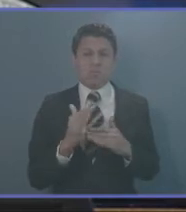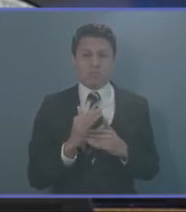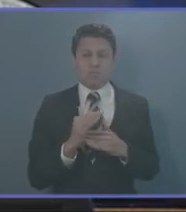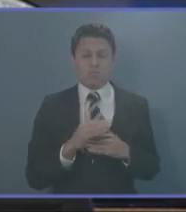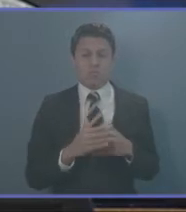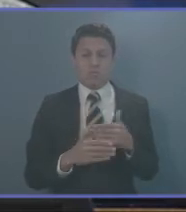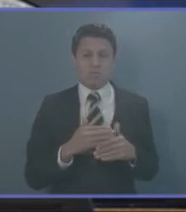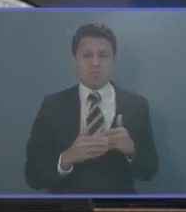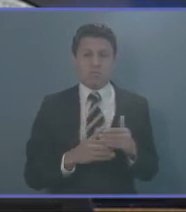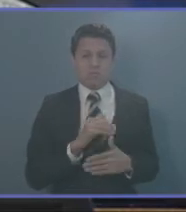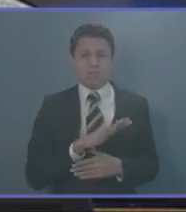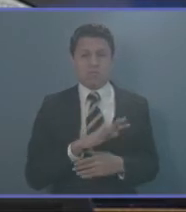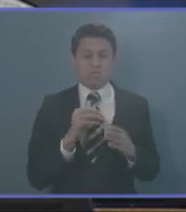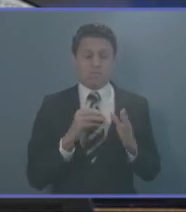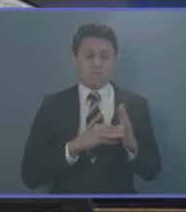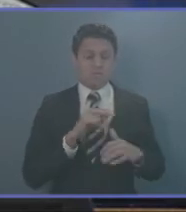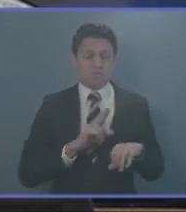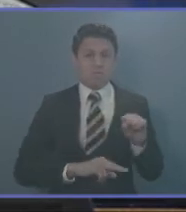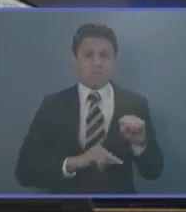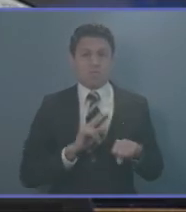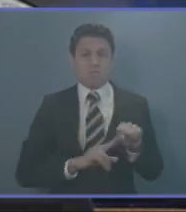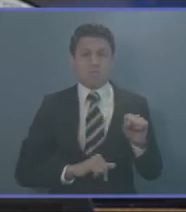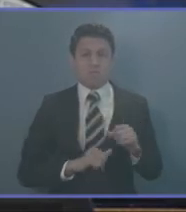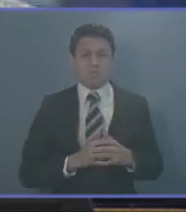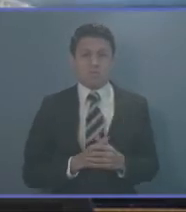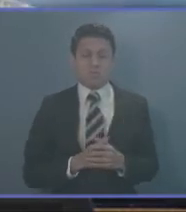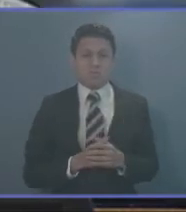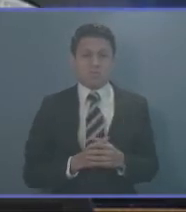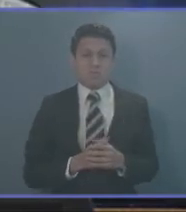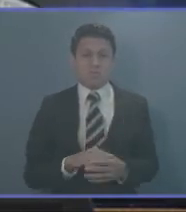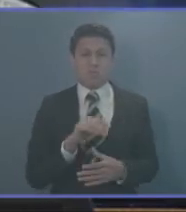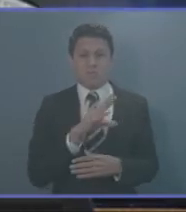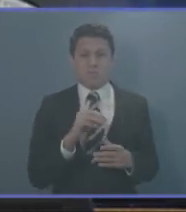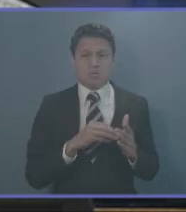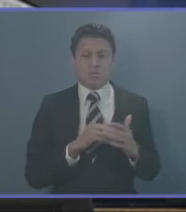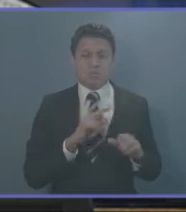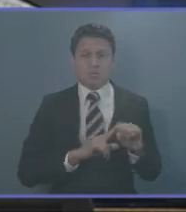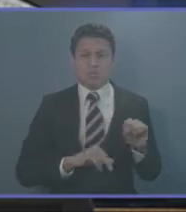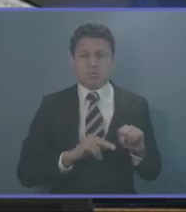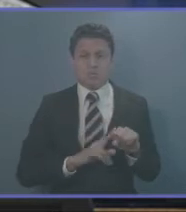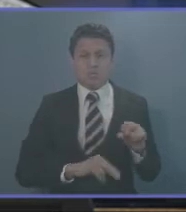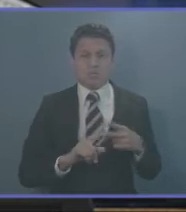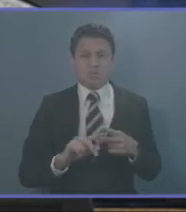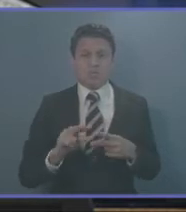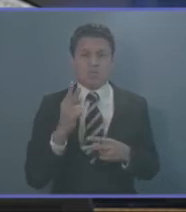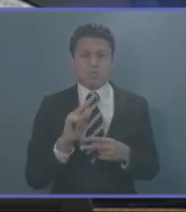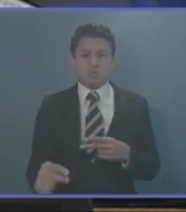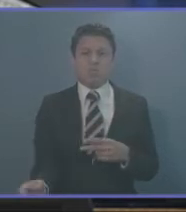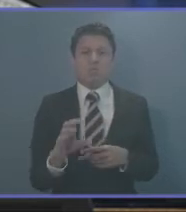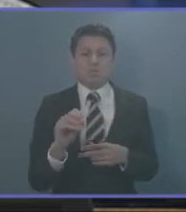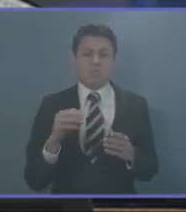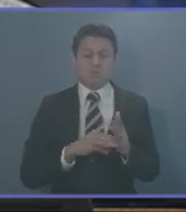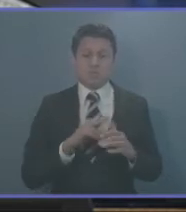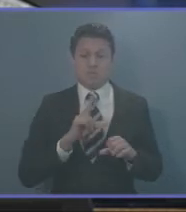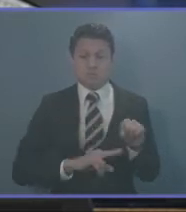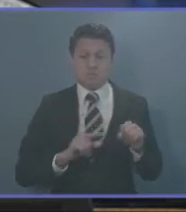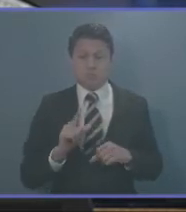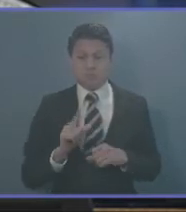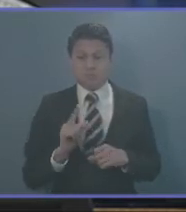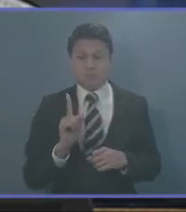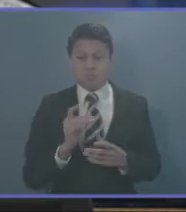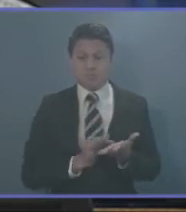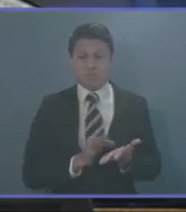sobre el exceso de $50,000. De $50,000, 2. De $50,000 con un centavo a